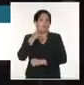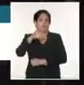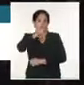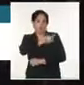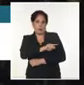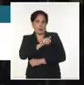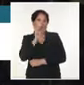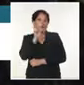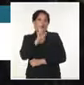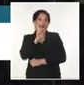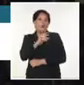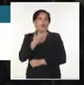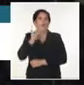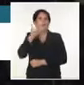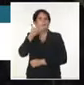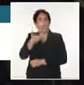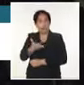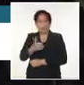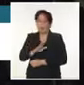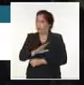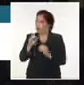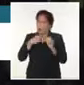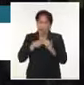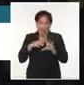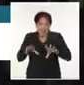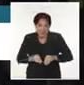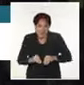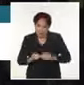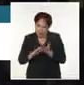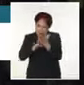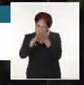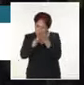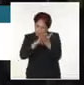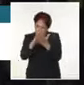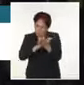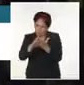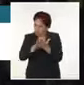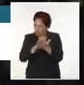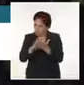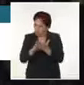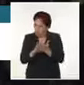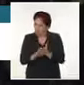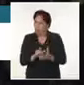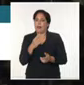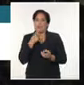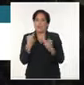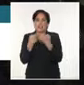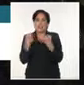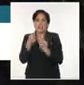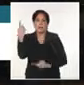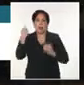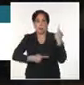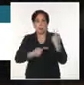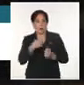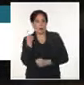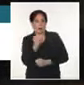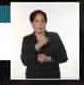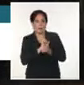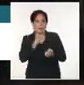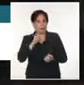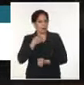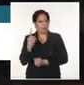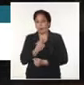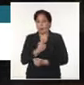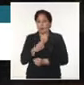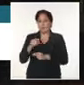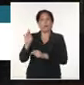mandatario brasileño pidió tolerancia cero a las ensoñaciones autoritarias y complots antidemocráticos. Su encuentro con su par